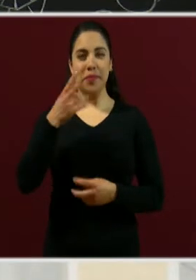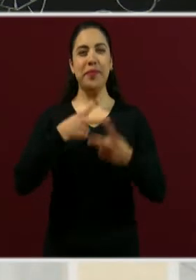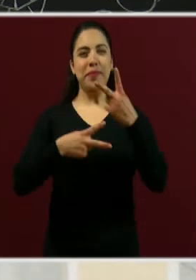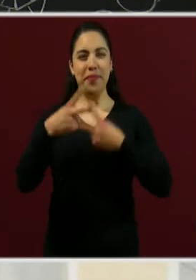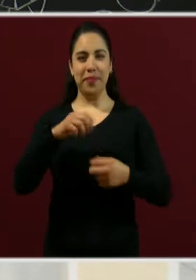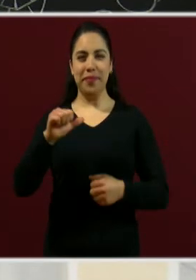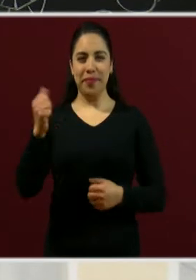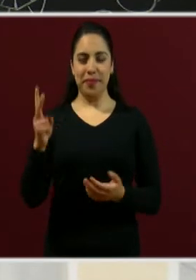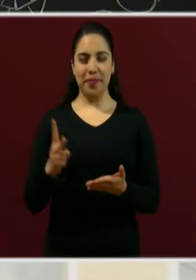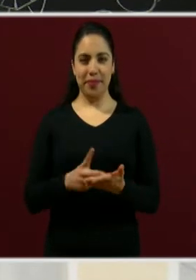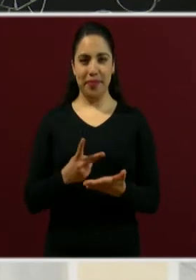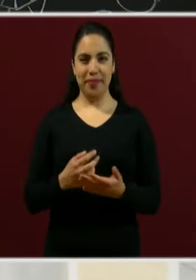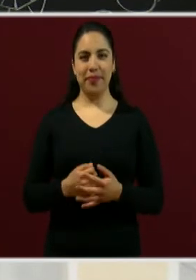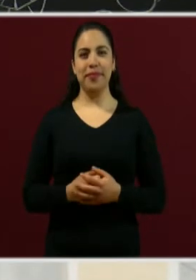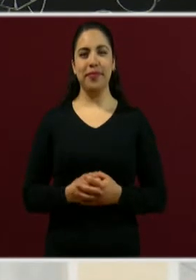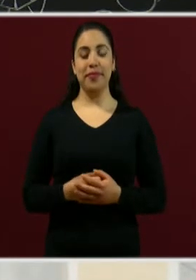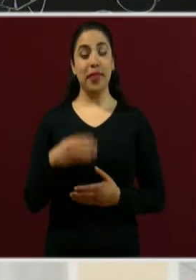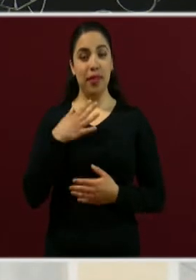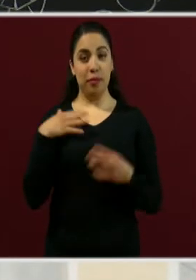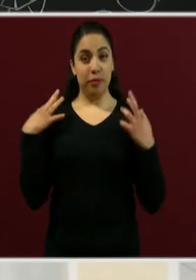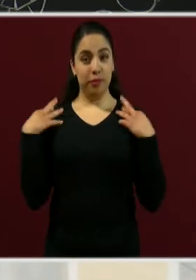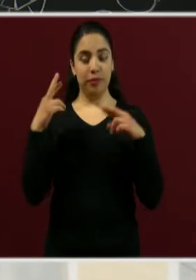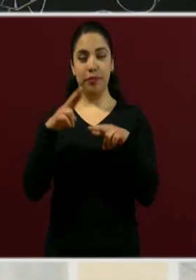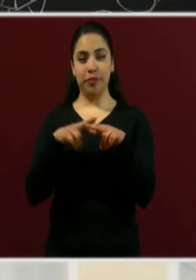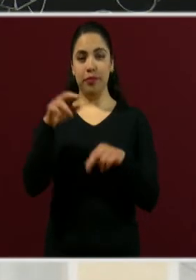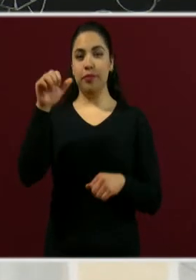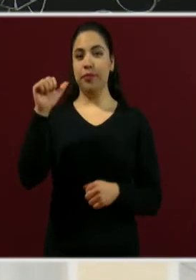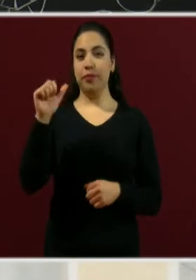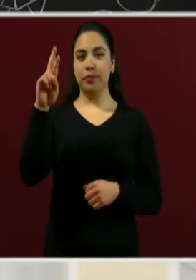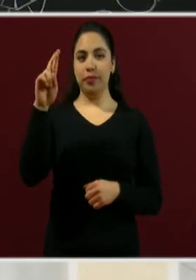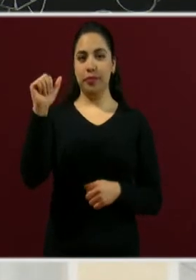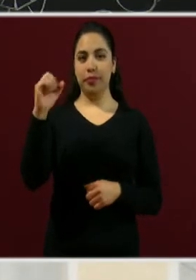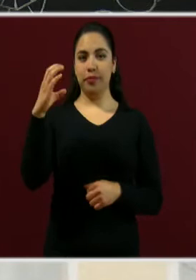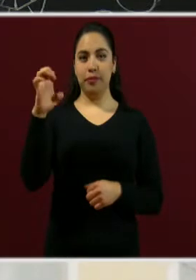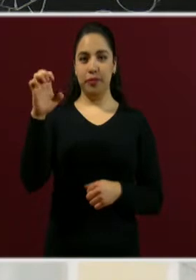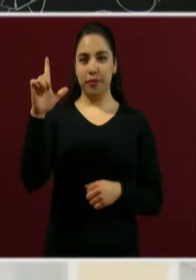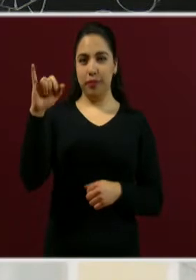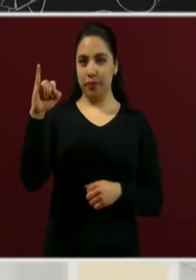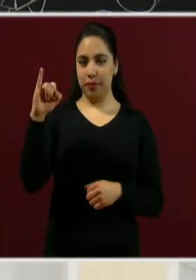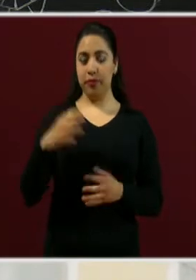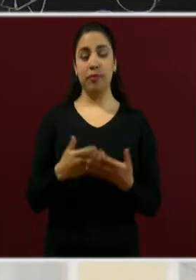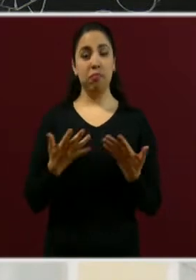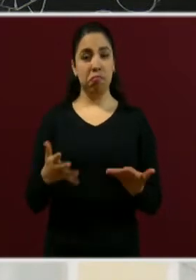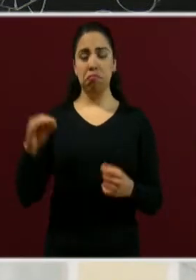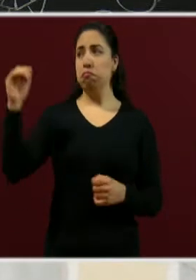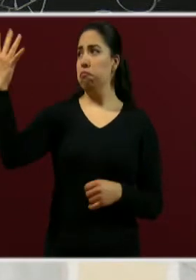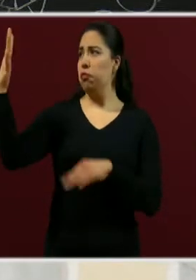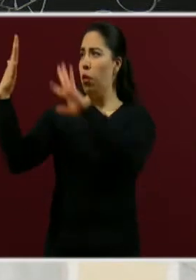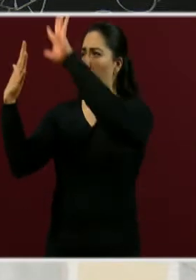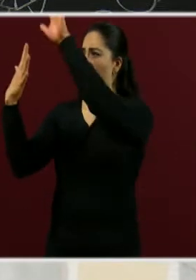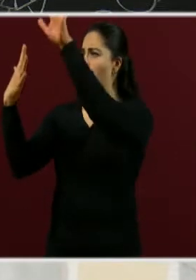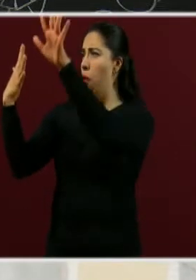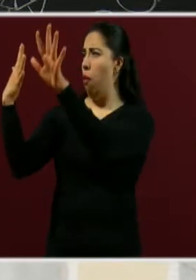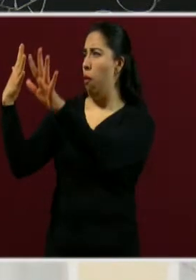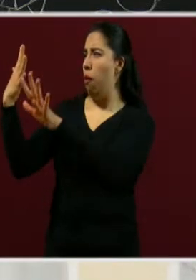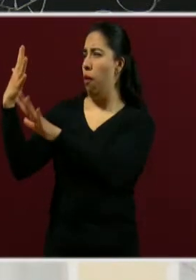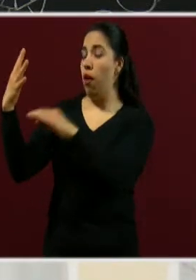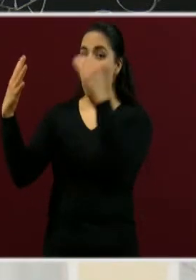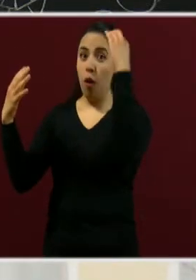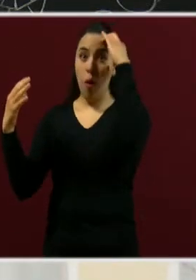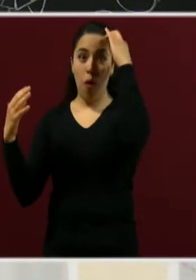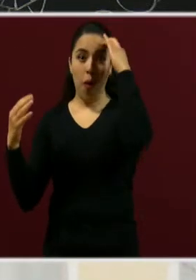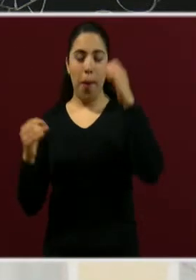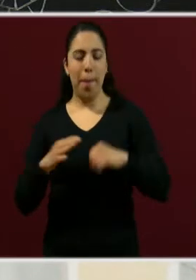Bienvenidos a otra cápsula. Yo soy la maestra Araceli y en esta ocasión conocerás más acerca del Sistema Solar.